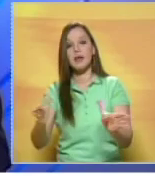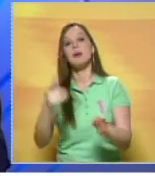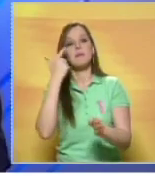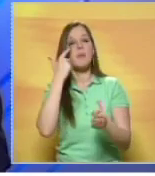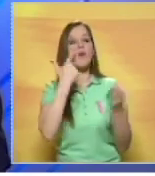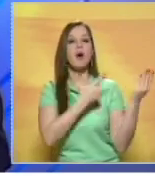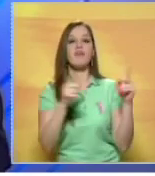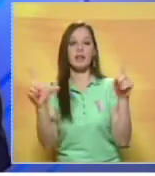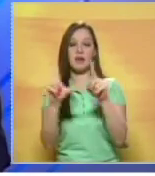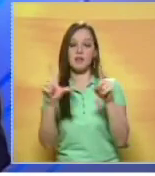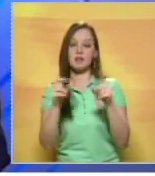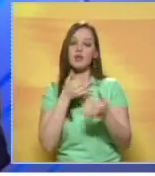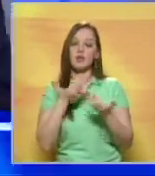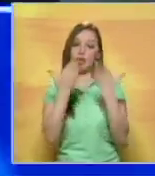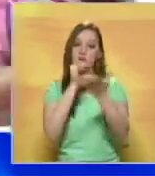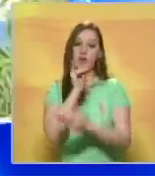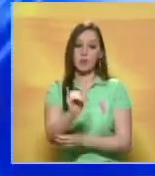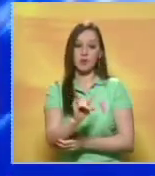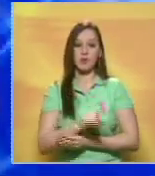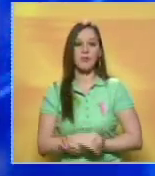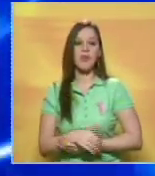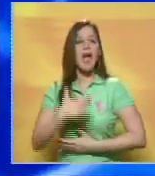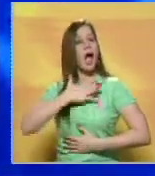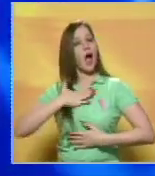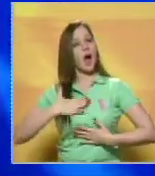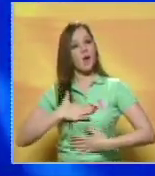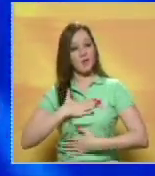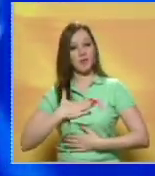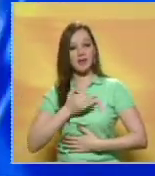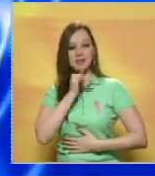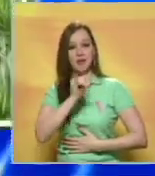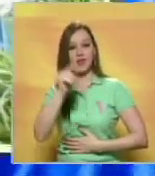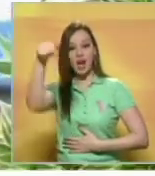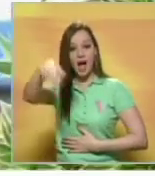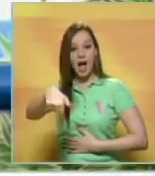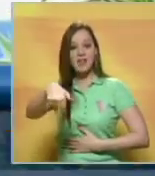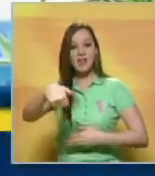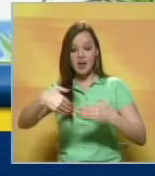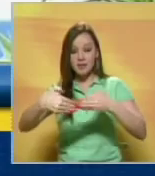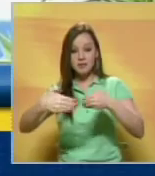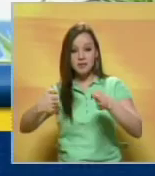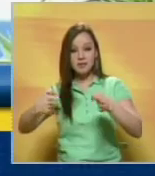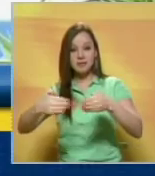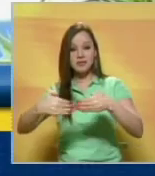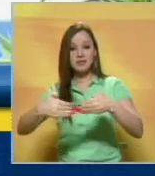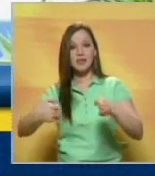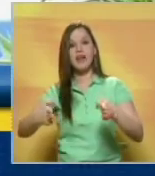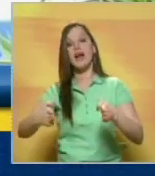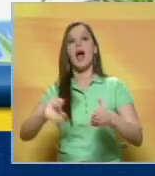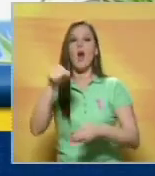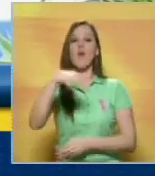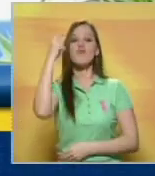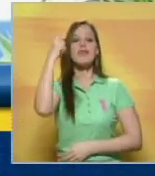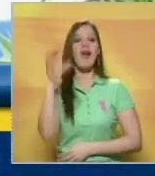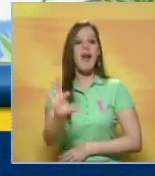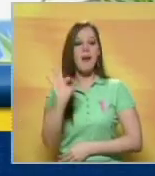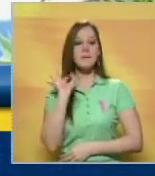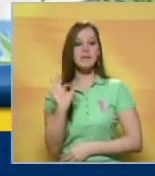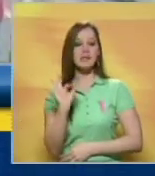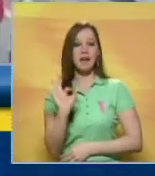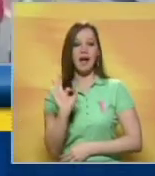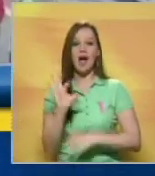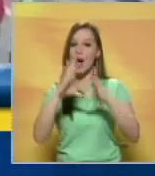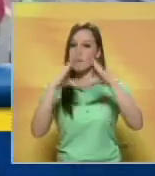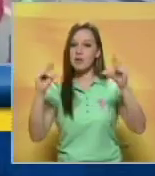TVN, nos amplía la información. Es un placer poder saludarlos desde aquí, desde las esclusas de Miraflores, un día muy especial para todos